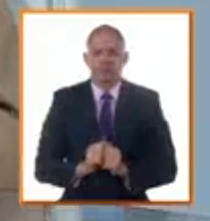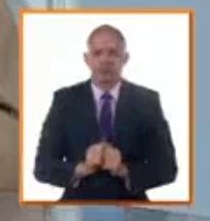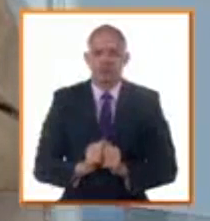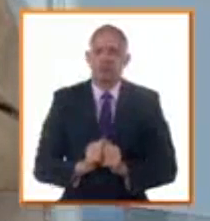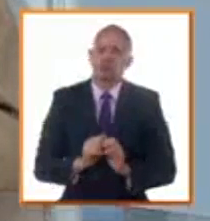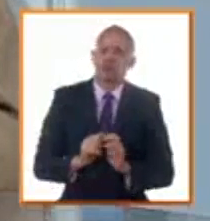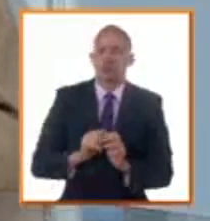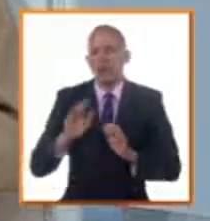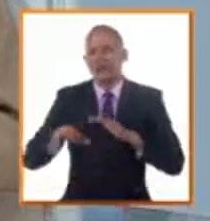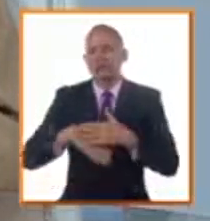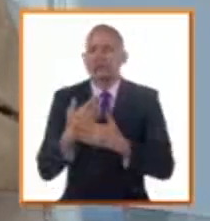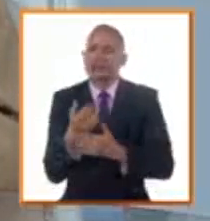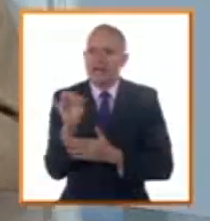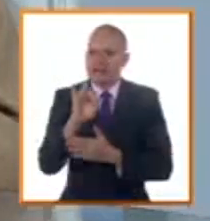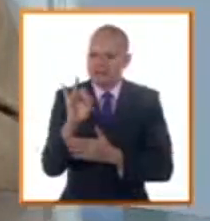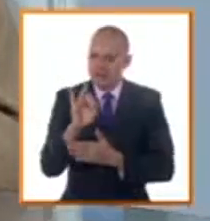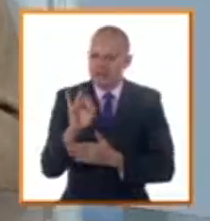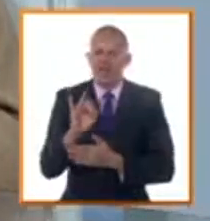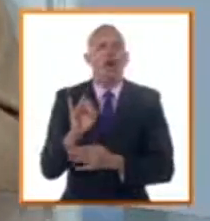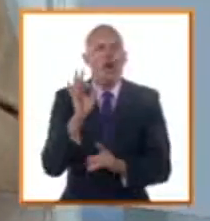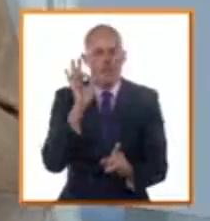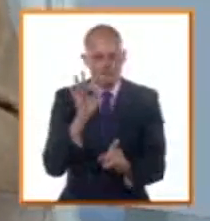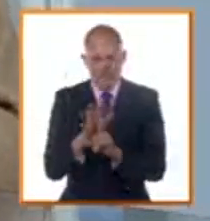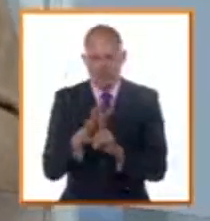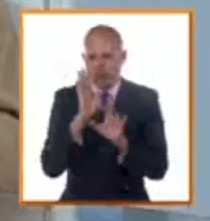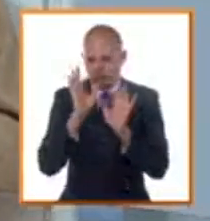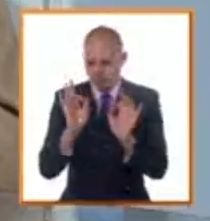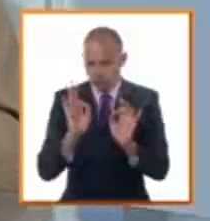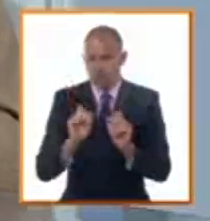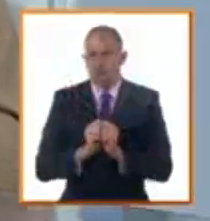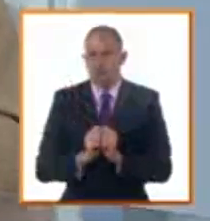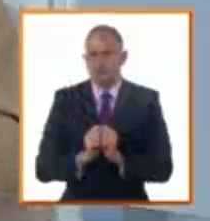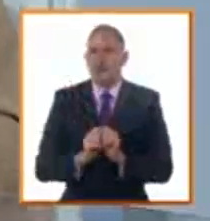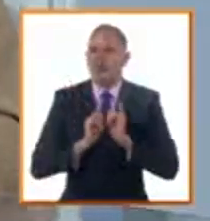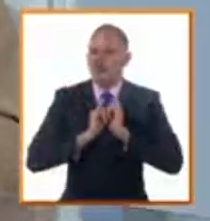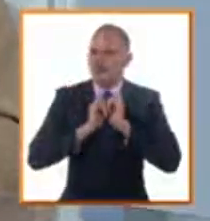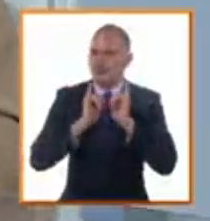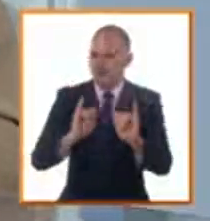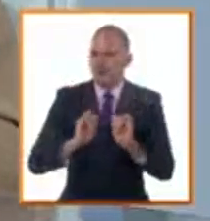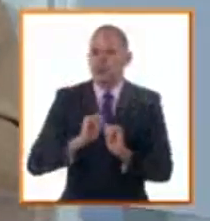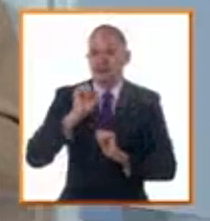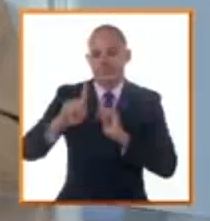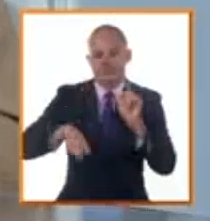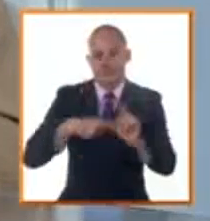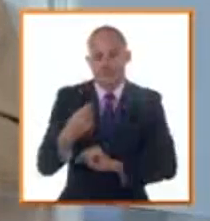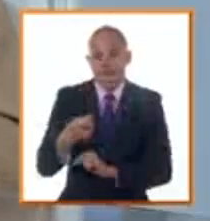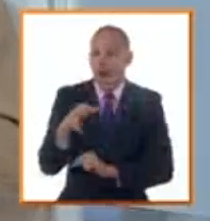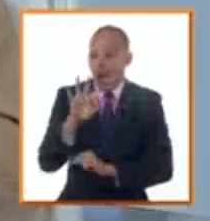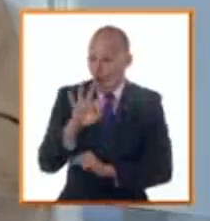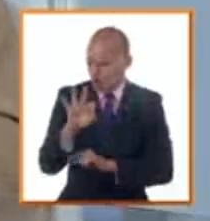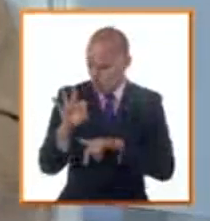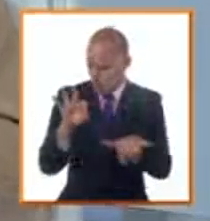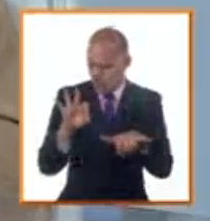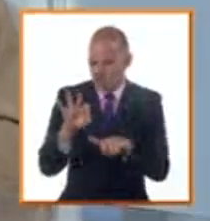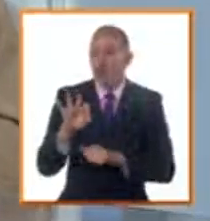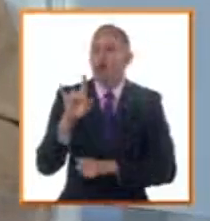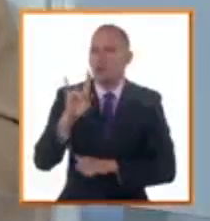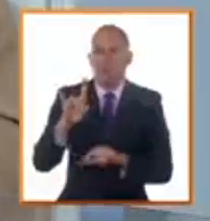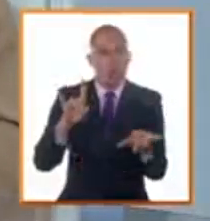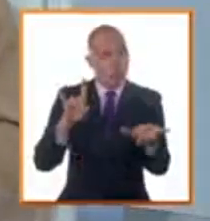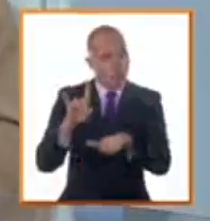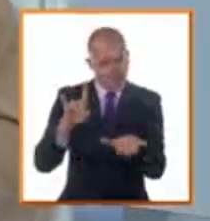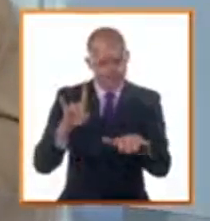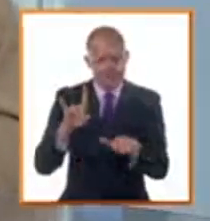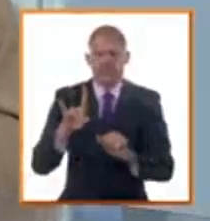día 7 el primer aviso especial, el día 8 el segundo, el día 9 se hizo un tercer aviso, y el